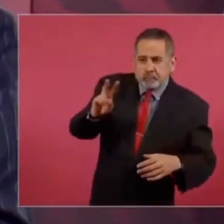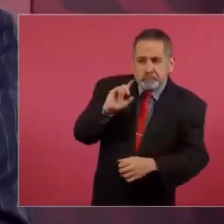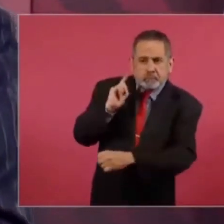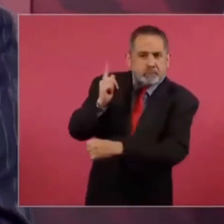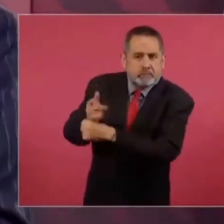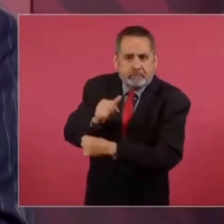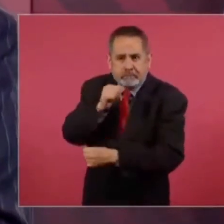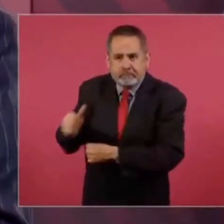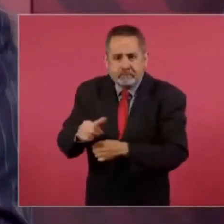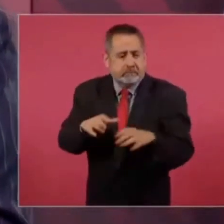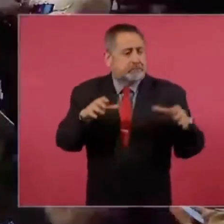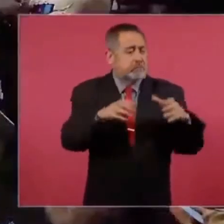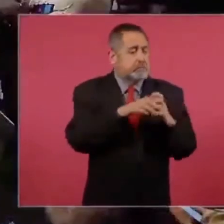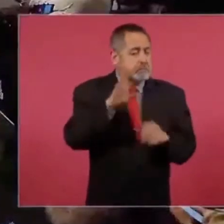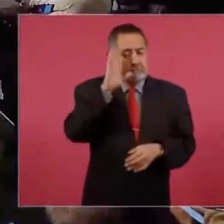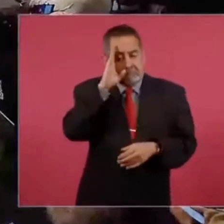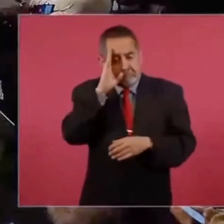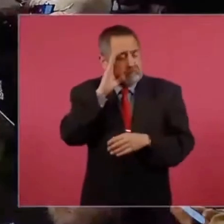de la élite